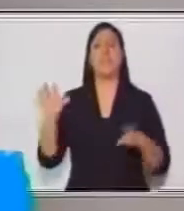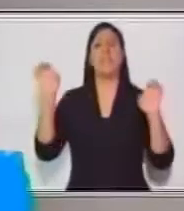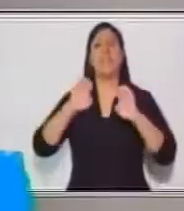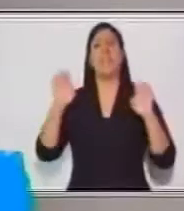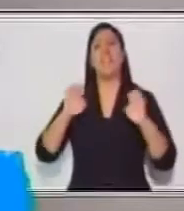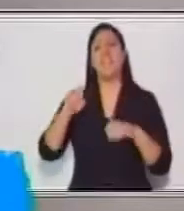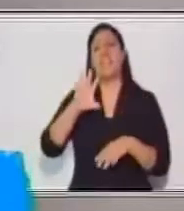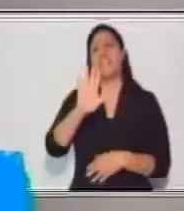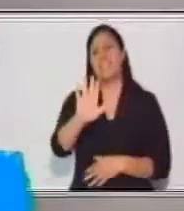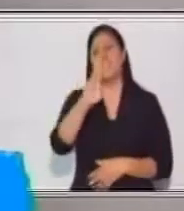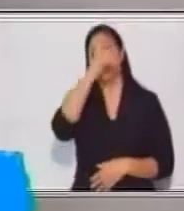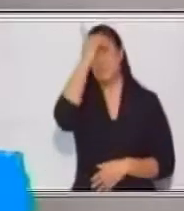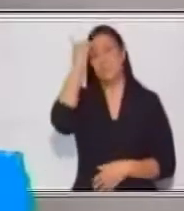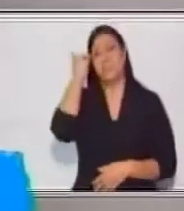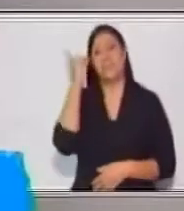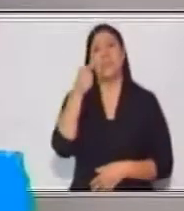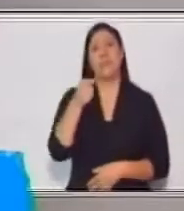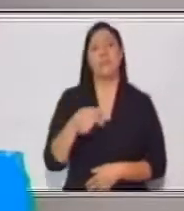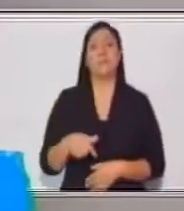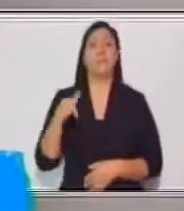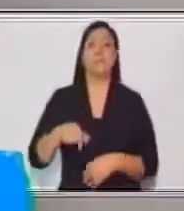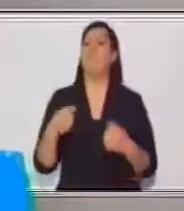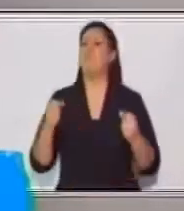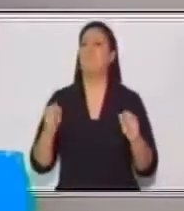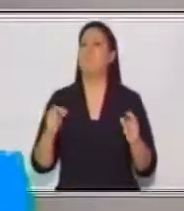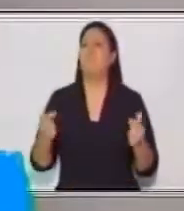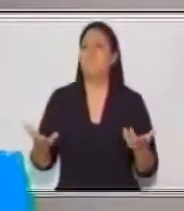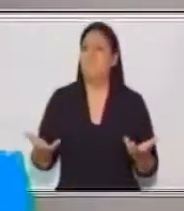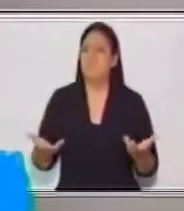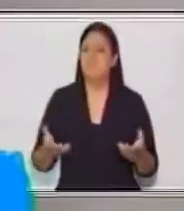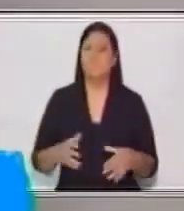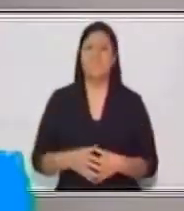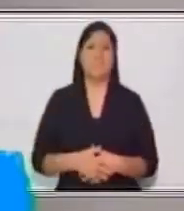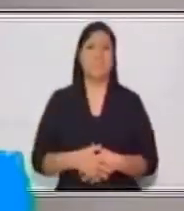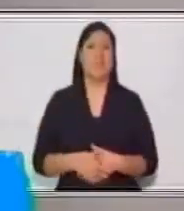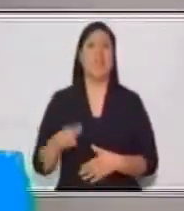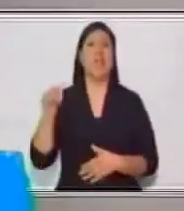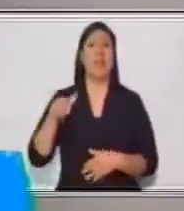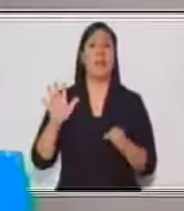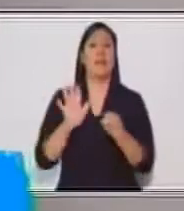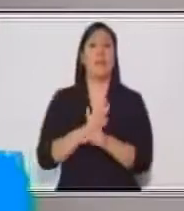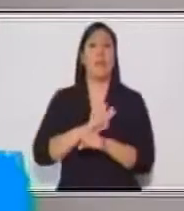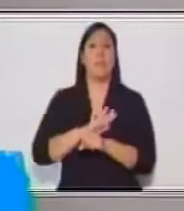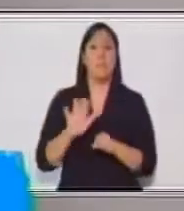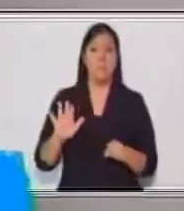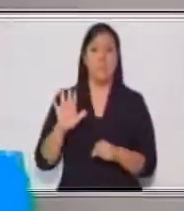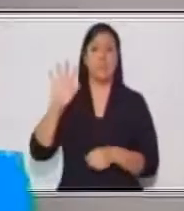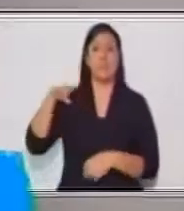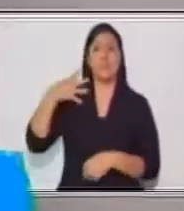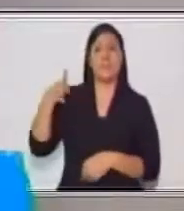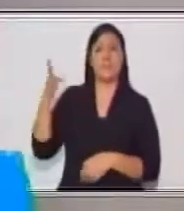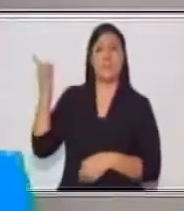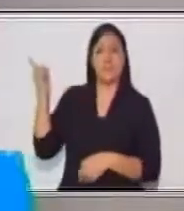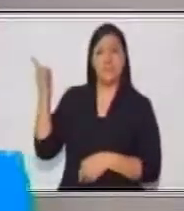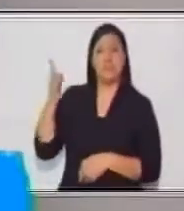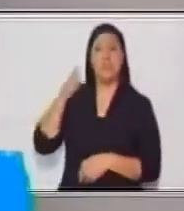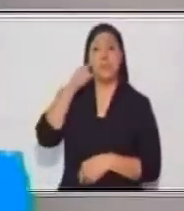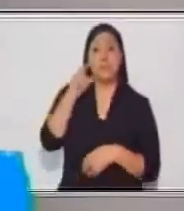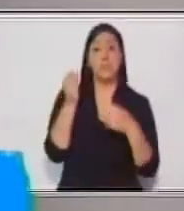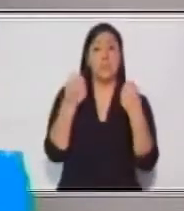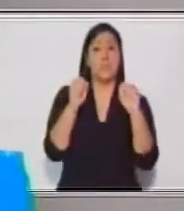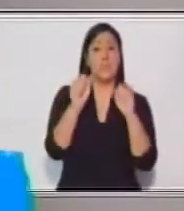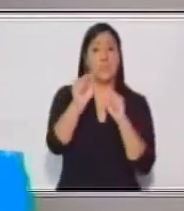¿Qué vamos a hacer en este ejercicio? Vamos a completar estas tablas de proporcionalidad